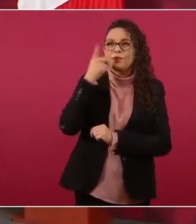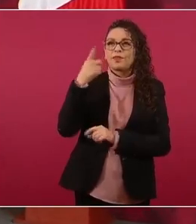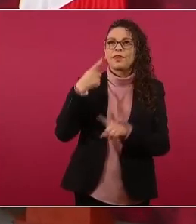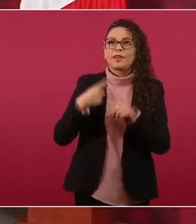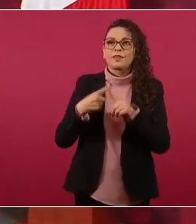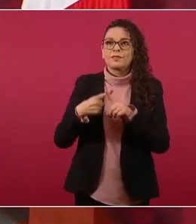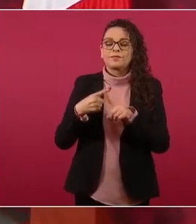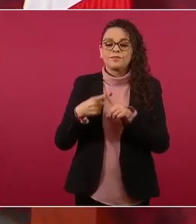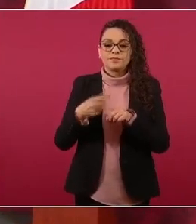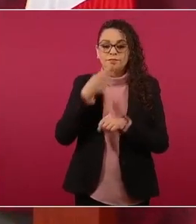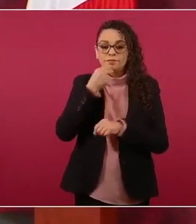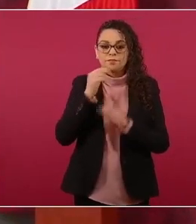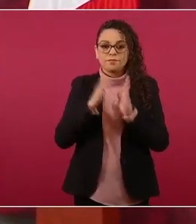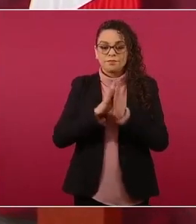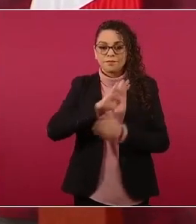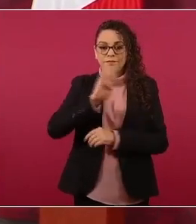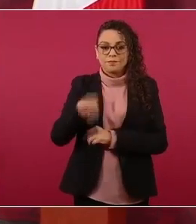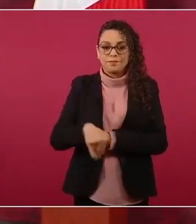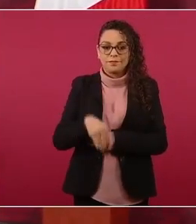el finado don Fidel,